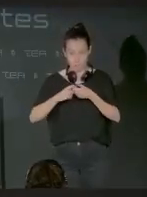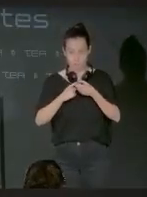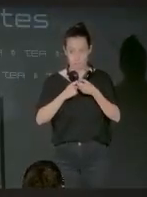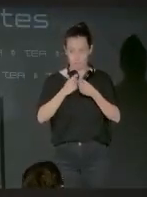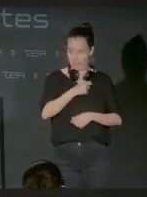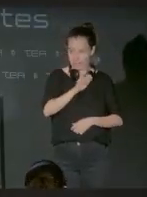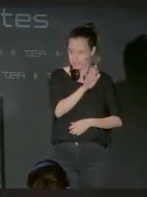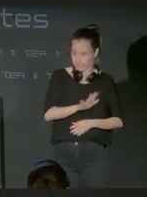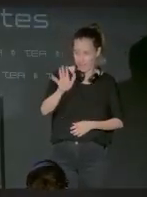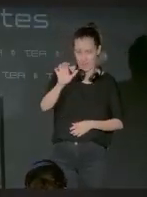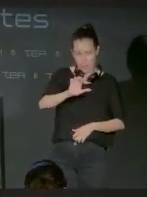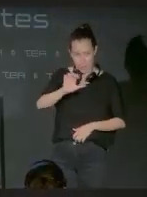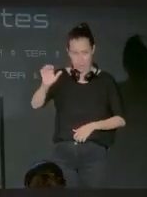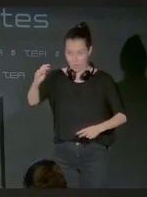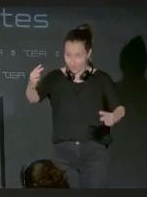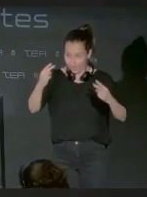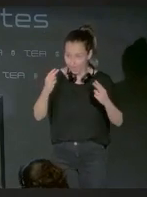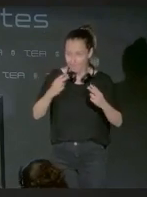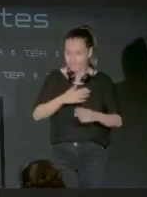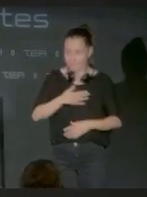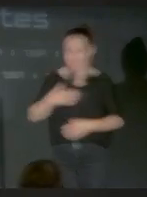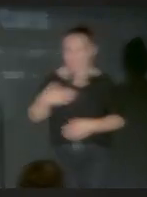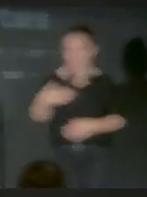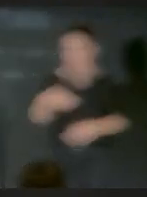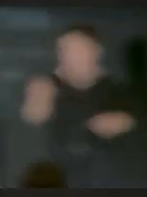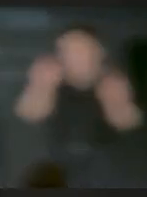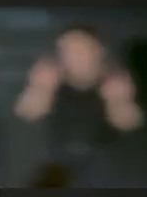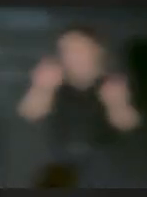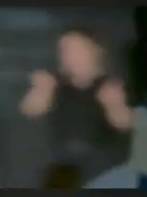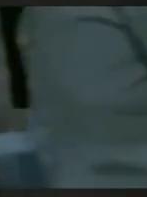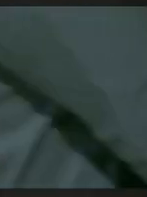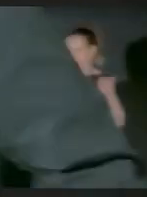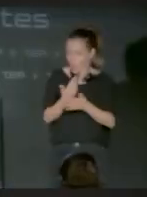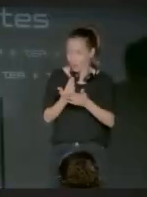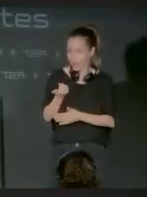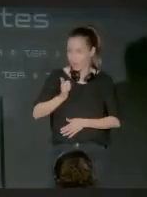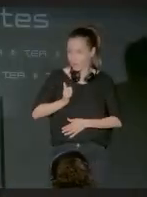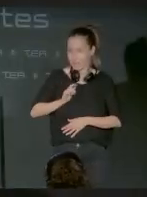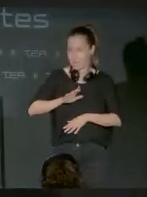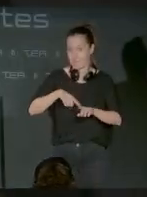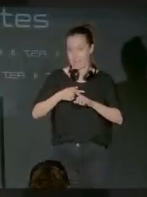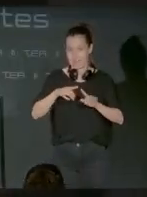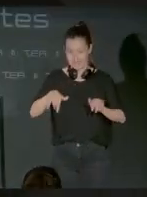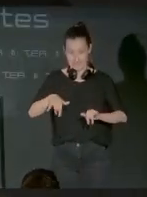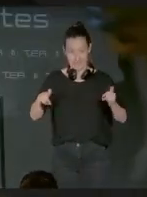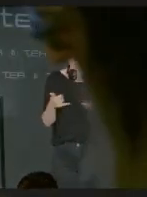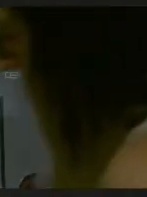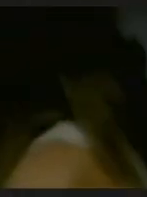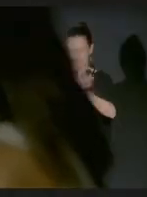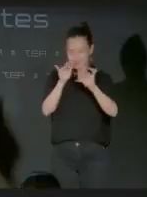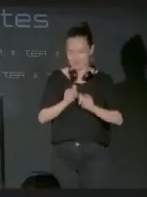el resto de Europa unas provechosas jornadas y una feliz estancia de nuestra Isla Muchas gracias